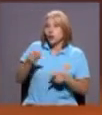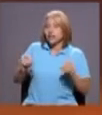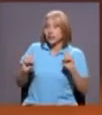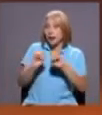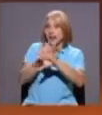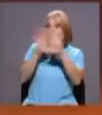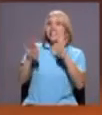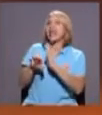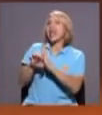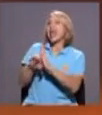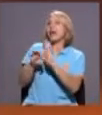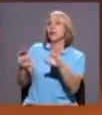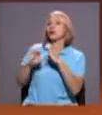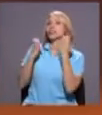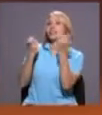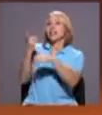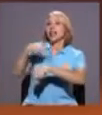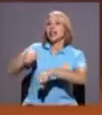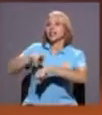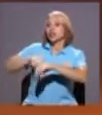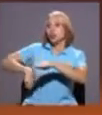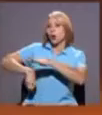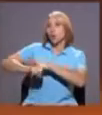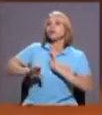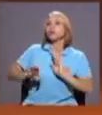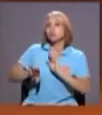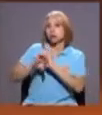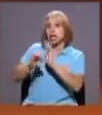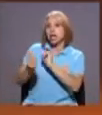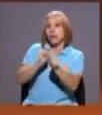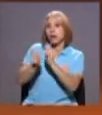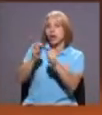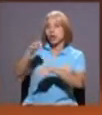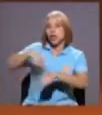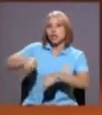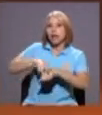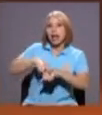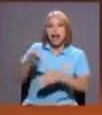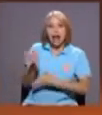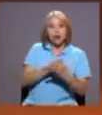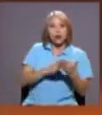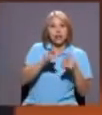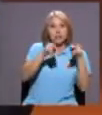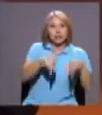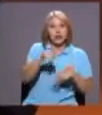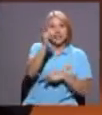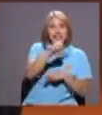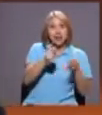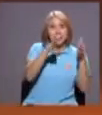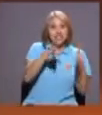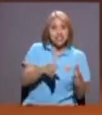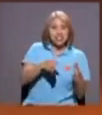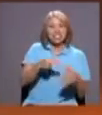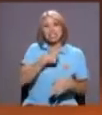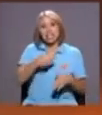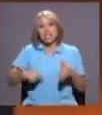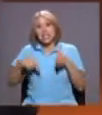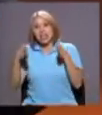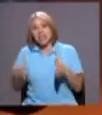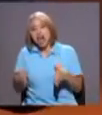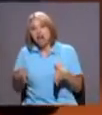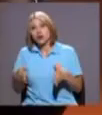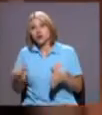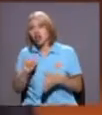la selección nacional. O sea, en la vida, en el campeonato nacional, unos somos sapricistas, otros son heredianos, otros liguistas de San